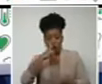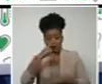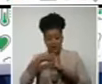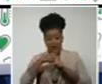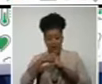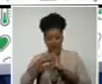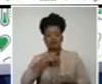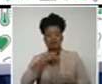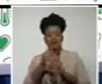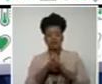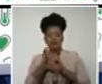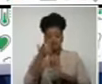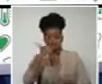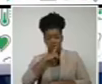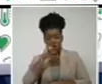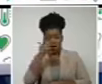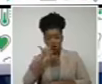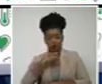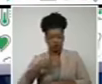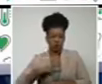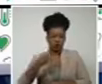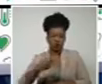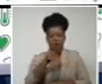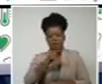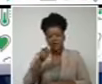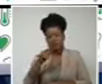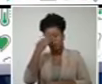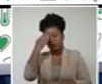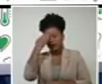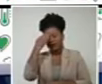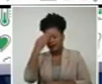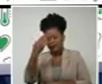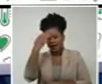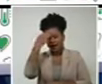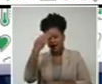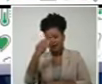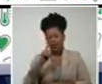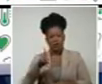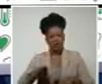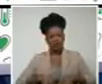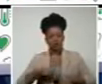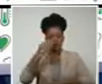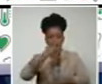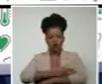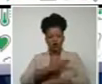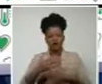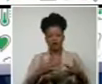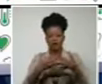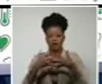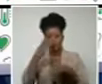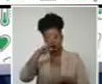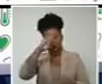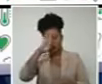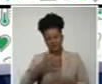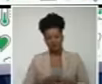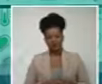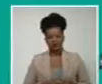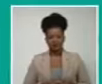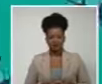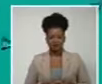agradecen la solidaridad de Cuba y denuncian el bloqueo de los Estados Unidos contra nuestro país. Vamos con Dianic. Adelante, colega. Muy buenos